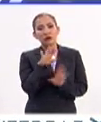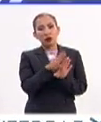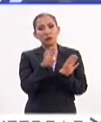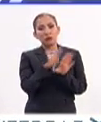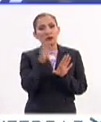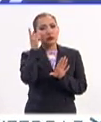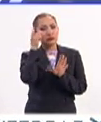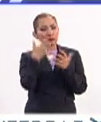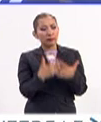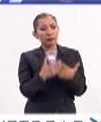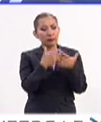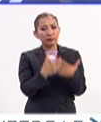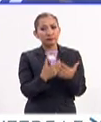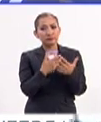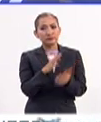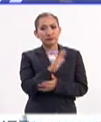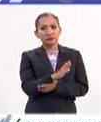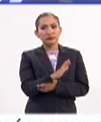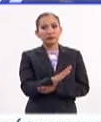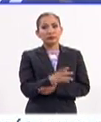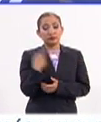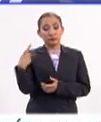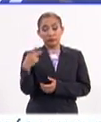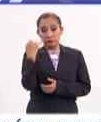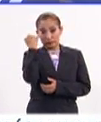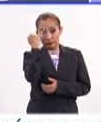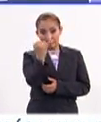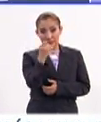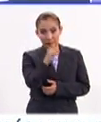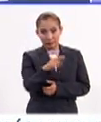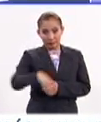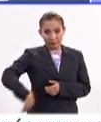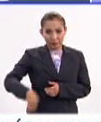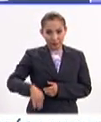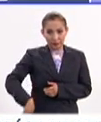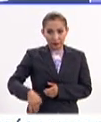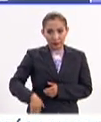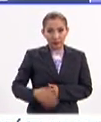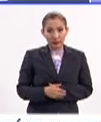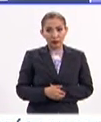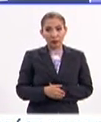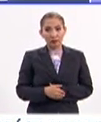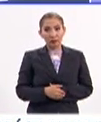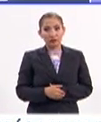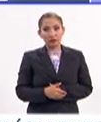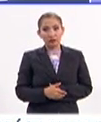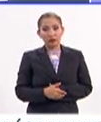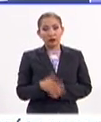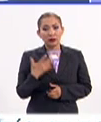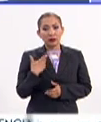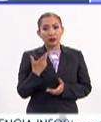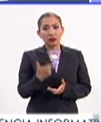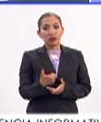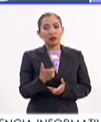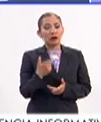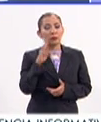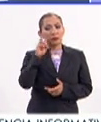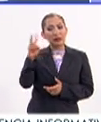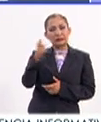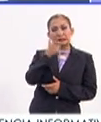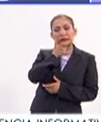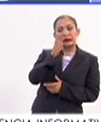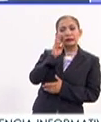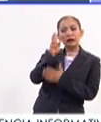como empresario, ¿no? Como creador. Pues la idea misma, lo que mencionaba yo de que va a la London School of Economics, ve cómo hacen